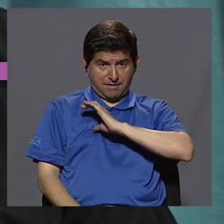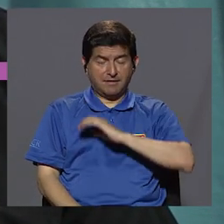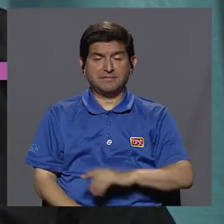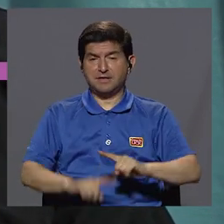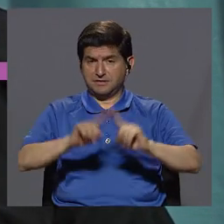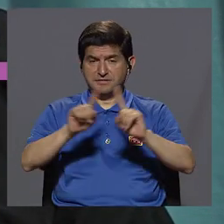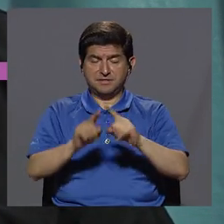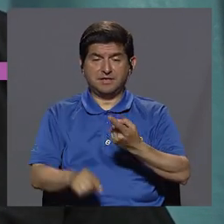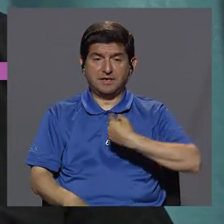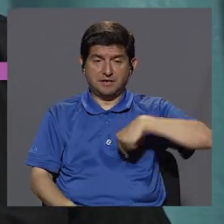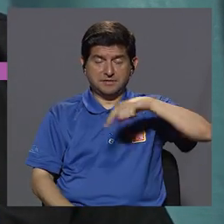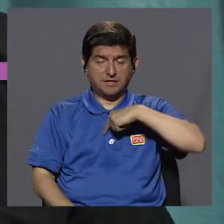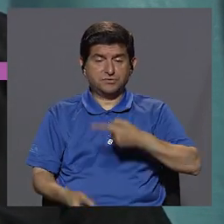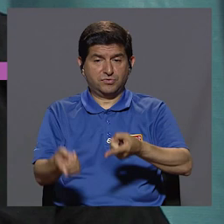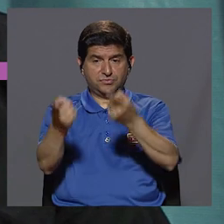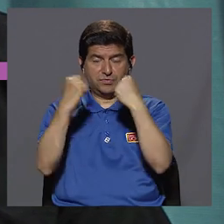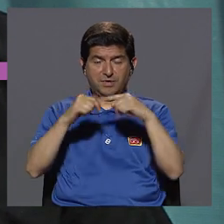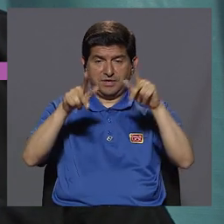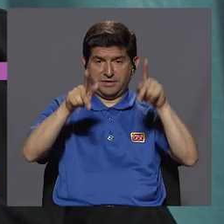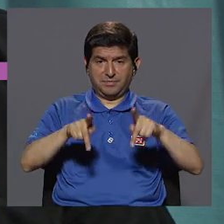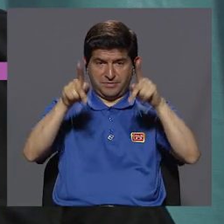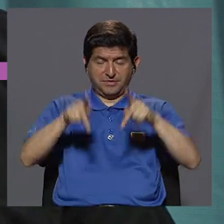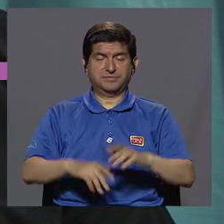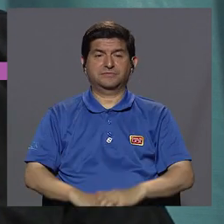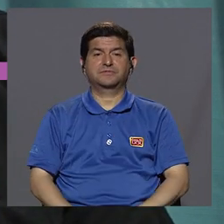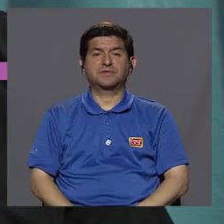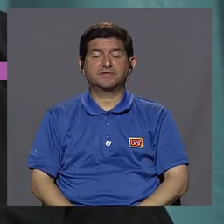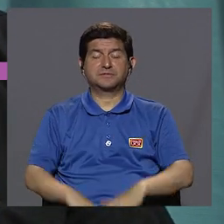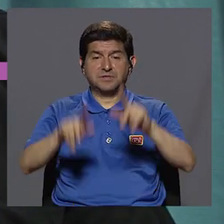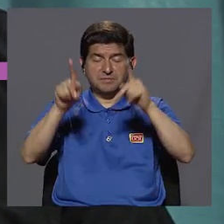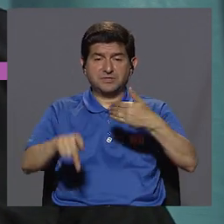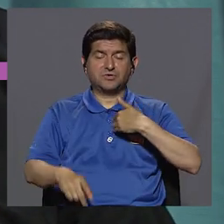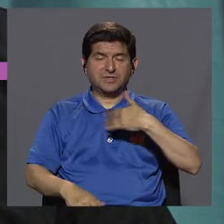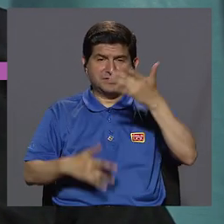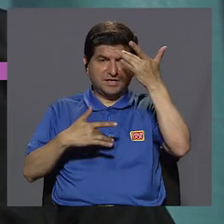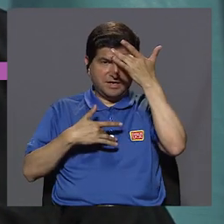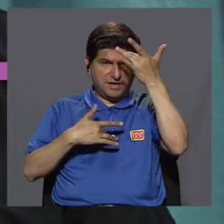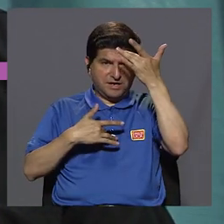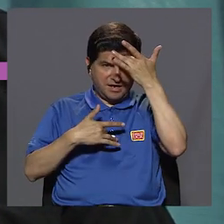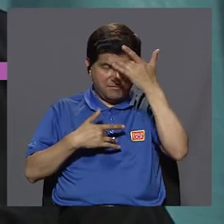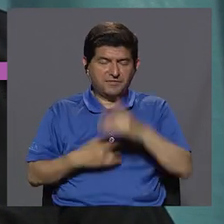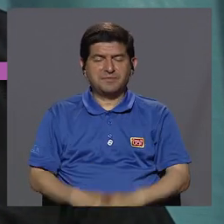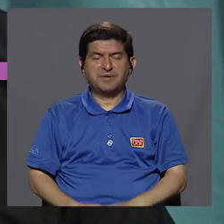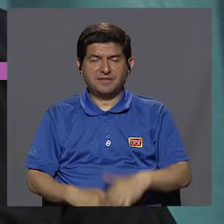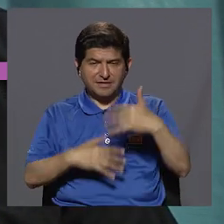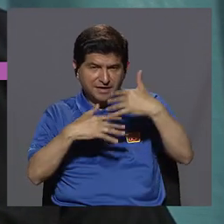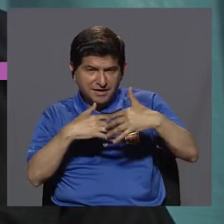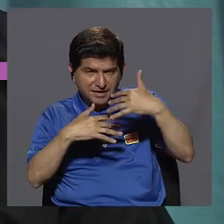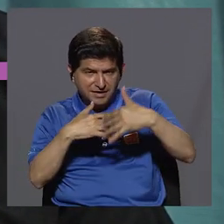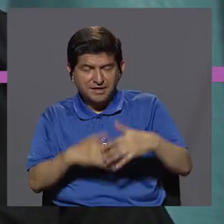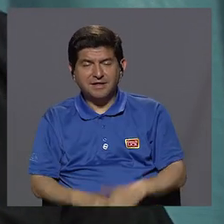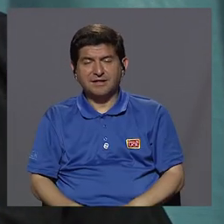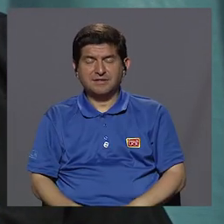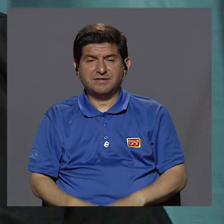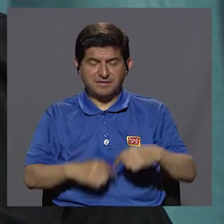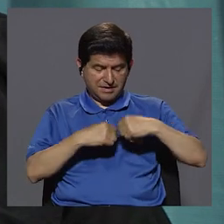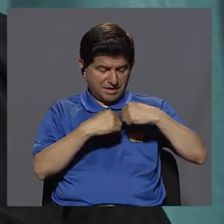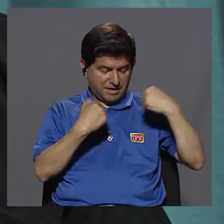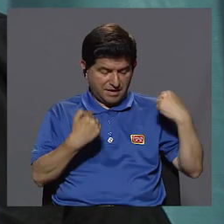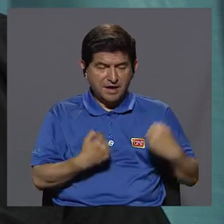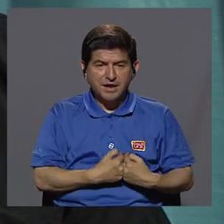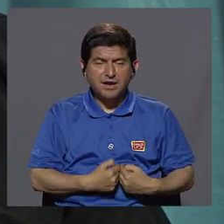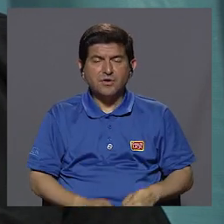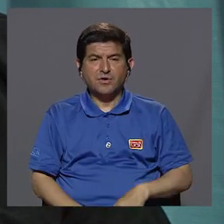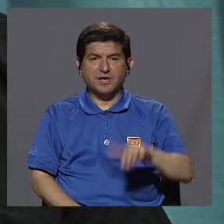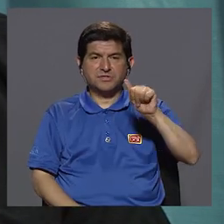cuales a nosotros nos llegan los pacientes por ejemplo pacientes que tienen una enfermedad arterial coronaria que tienen las arterias del corazón dañada